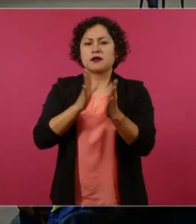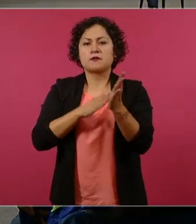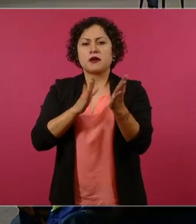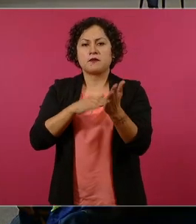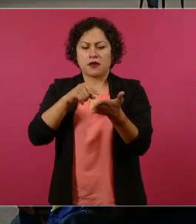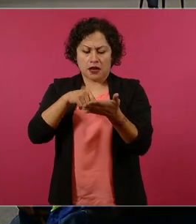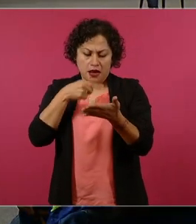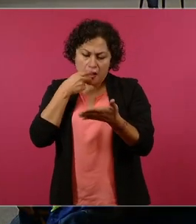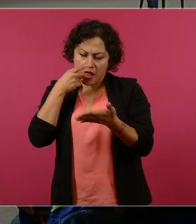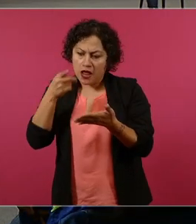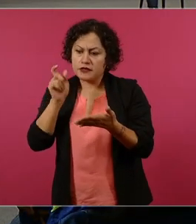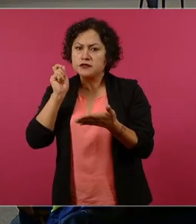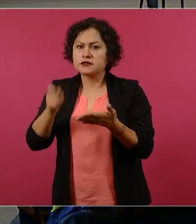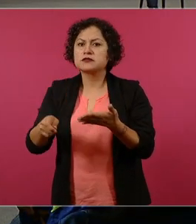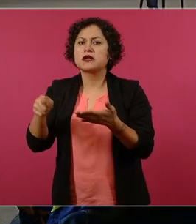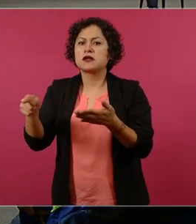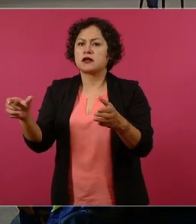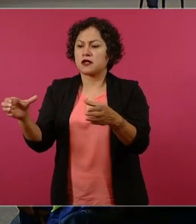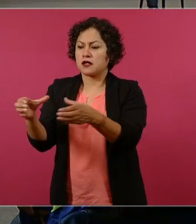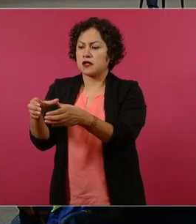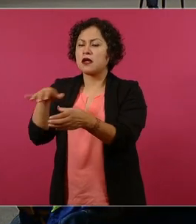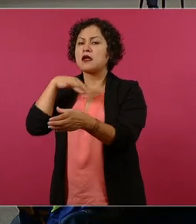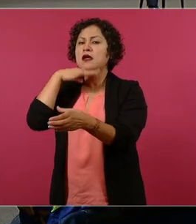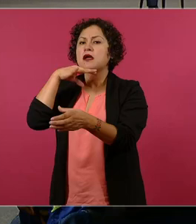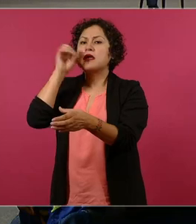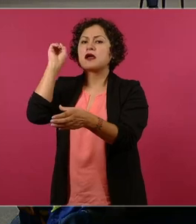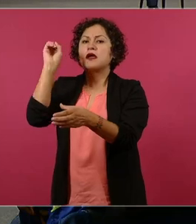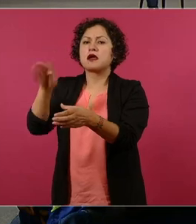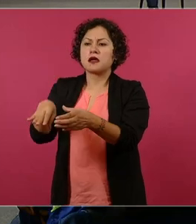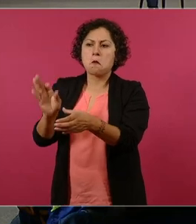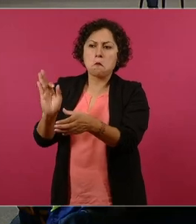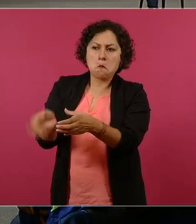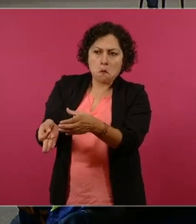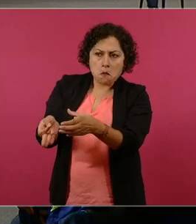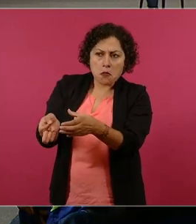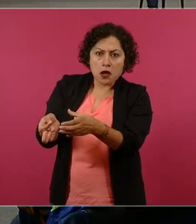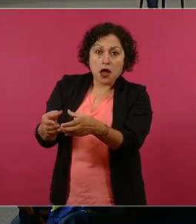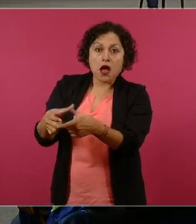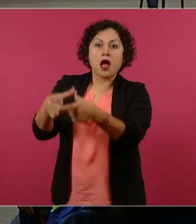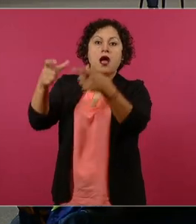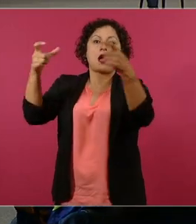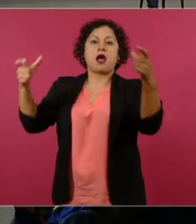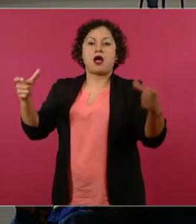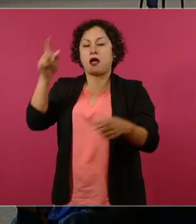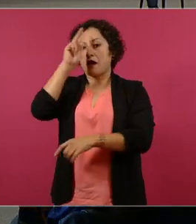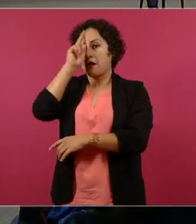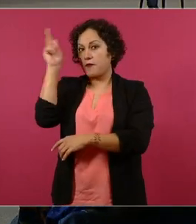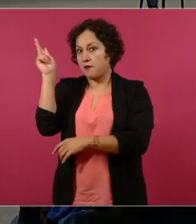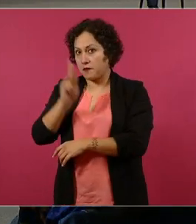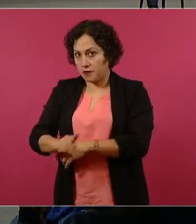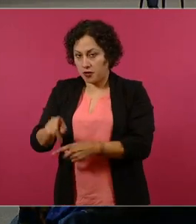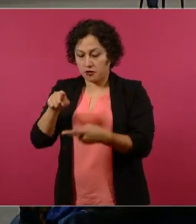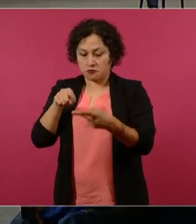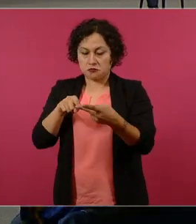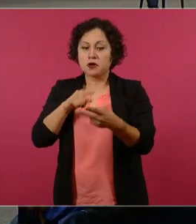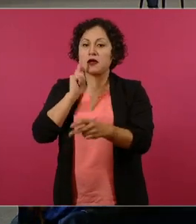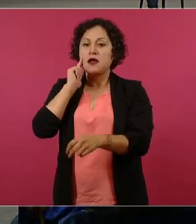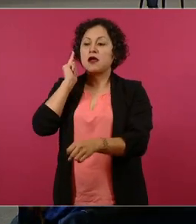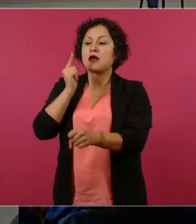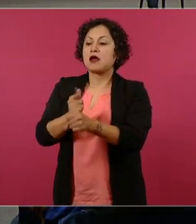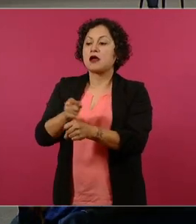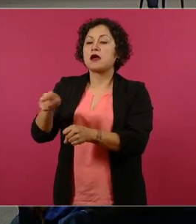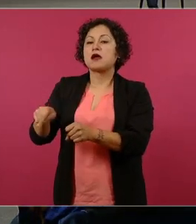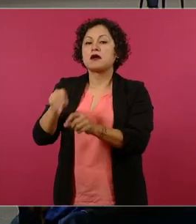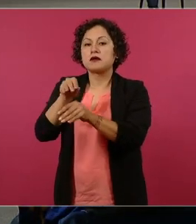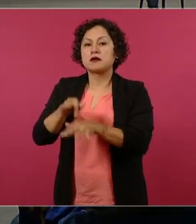basurero rebasa lo que era su manifiesto de impacto ambiental originario se tiene constancia de que hay contaminación a los mantos freáticos se tiene